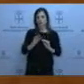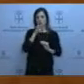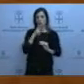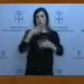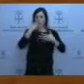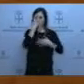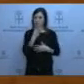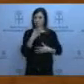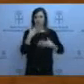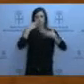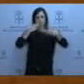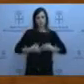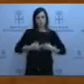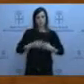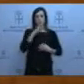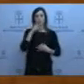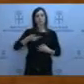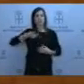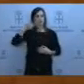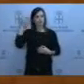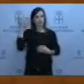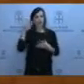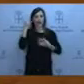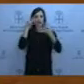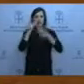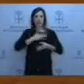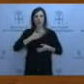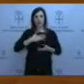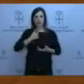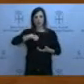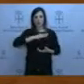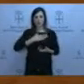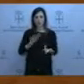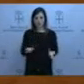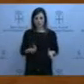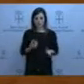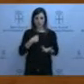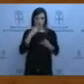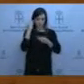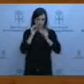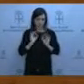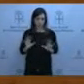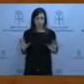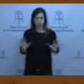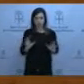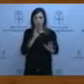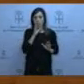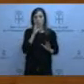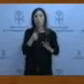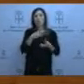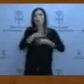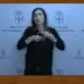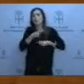la seriedad, para el prestigio de nuestra propia actividad, supongo que utilidad está definida en